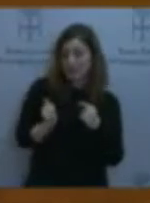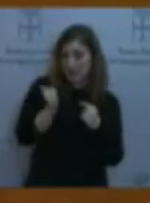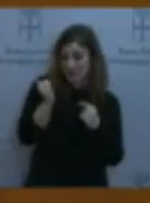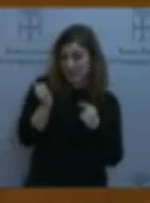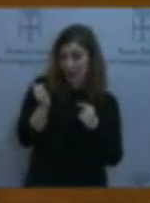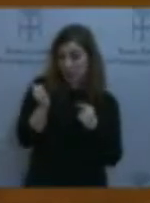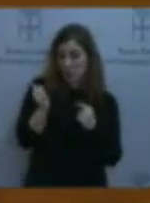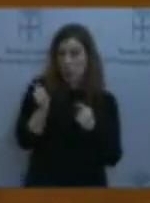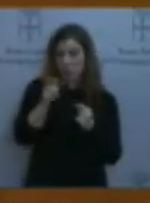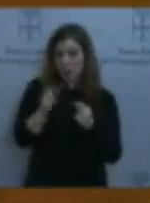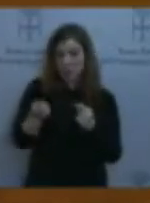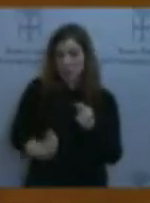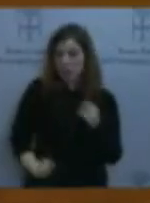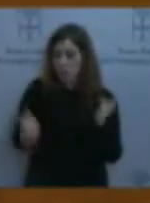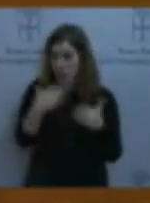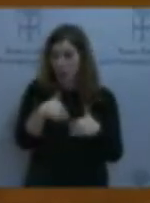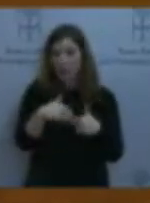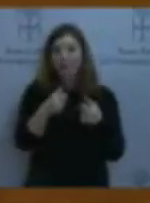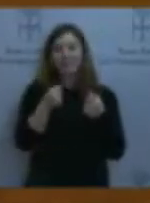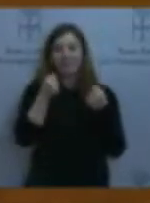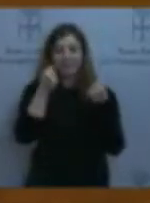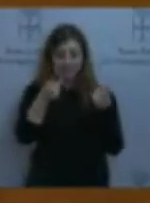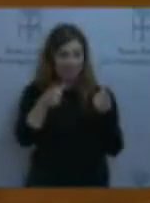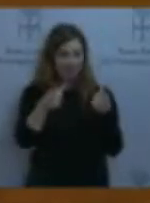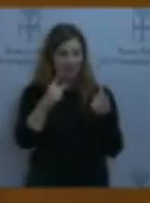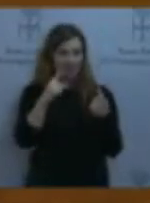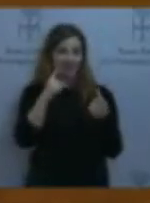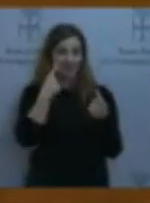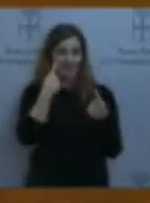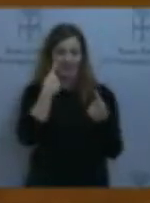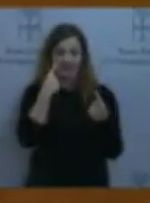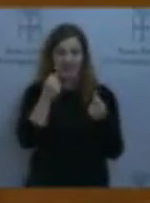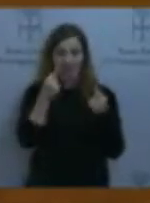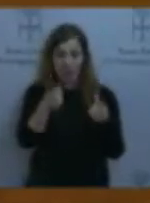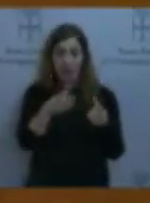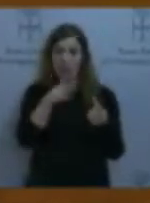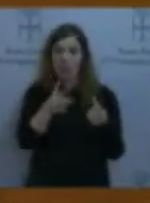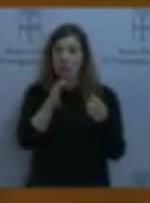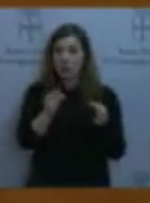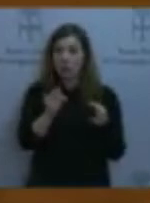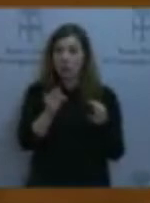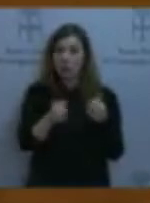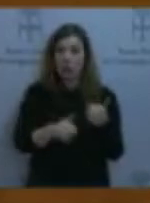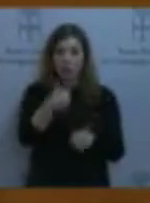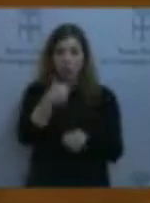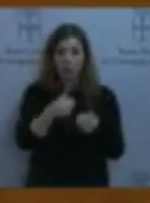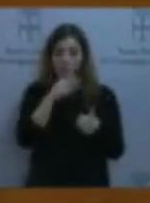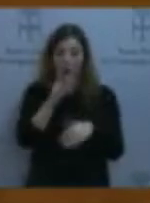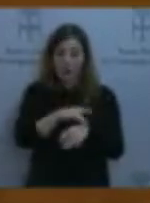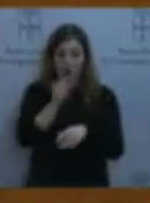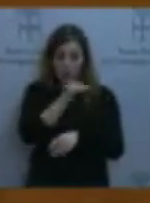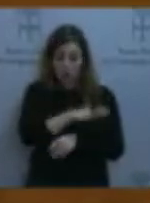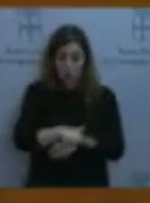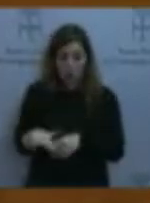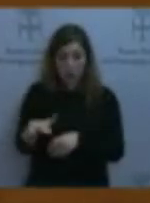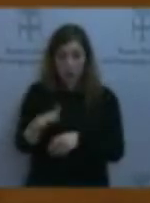pronto, porque, como vimos, na oposición de pediatría de atención primaria, para 17 plazas, se presentaron 100 personas, con lo